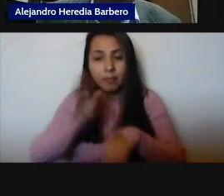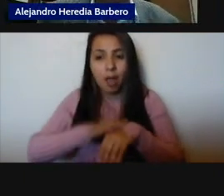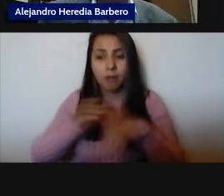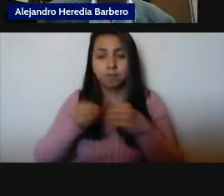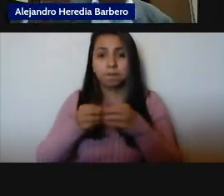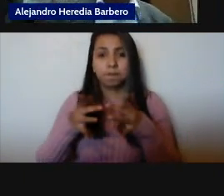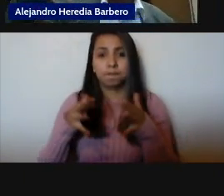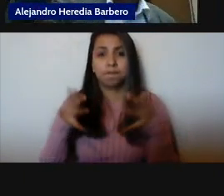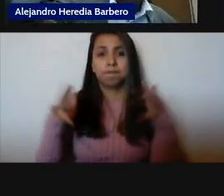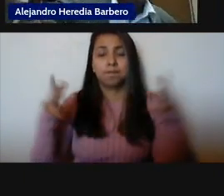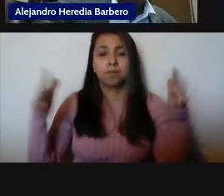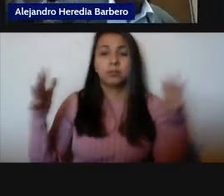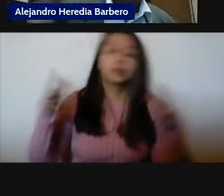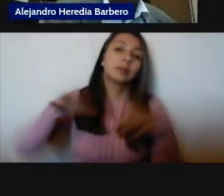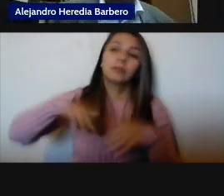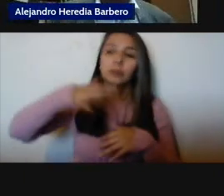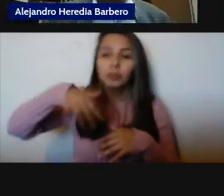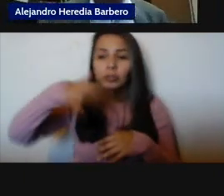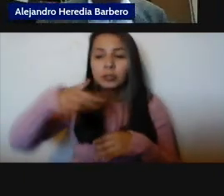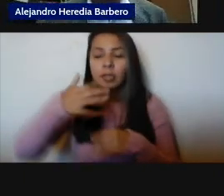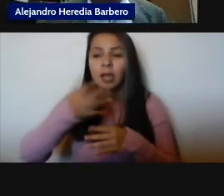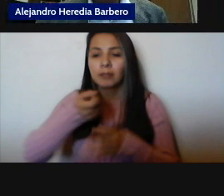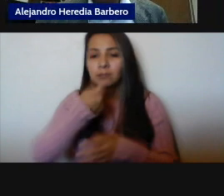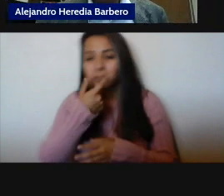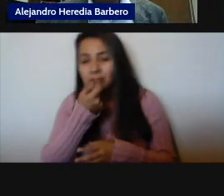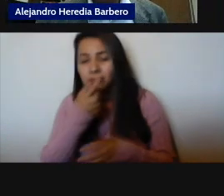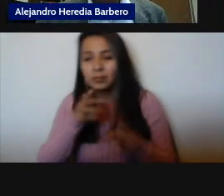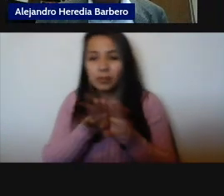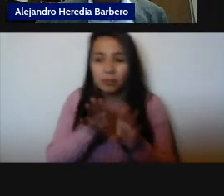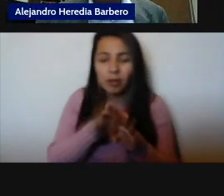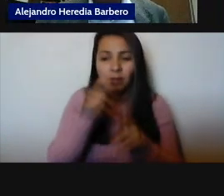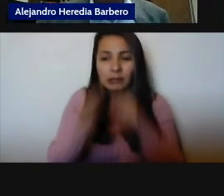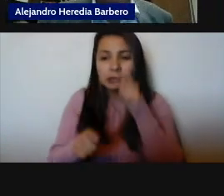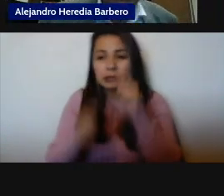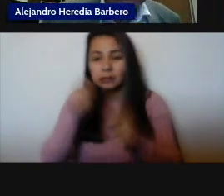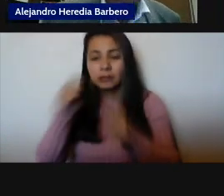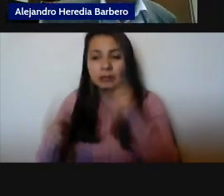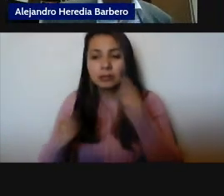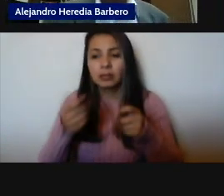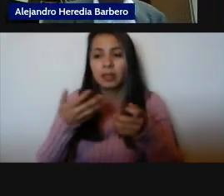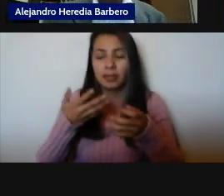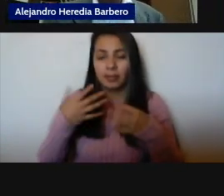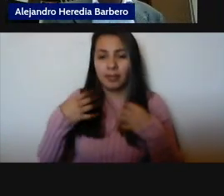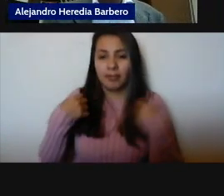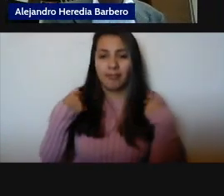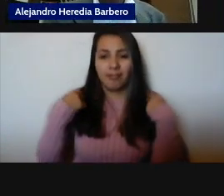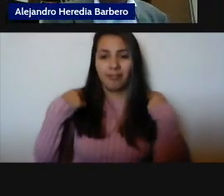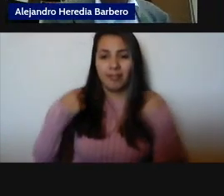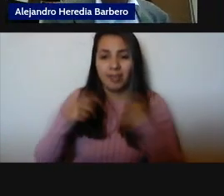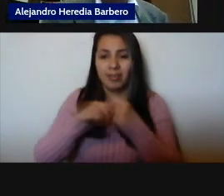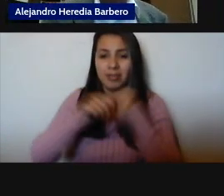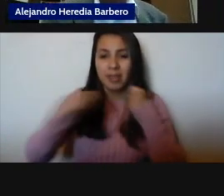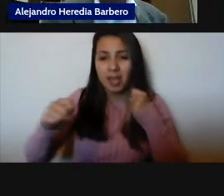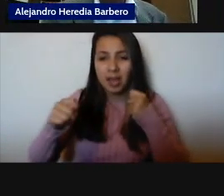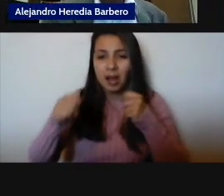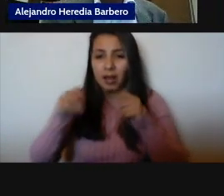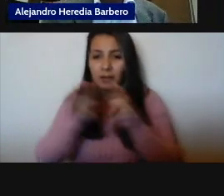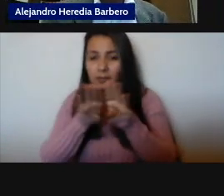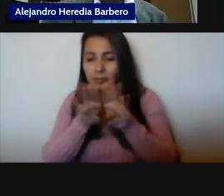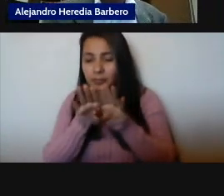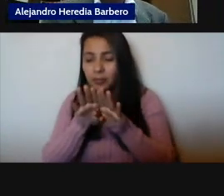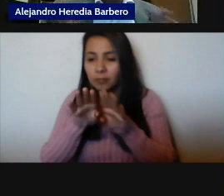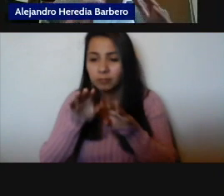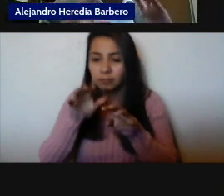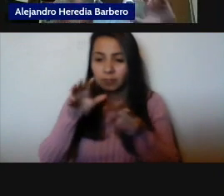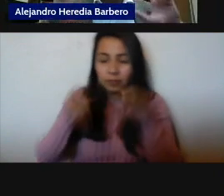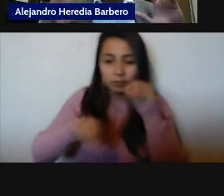se están buscando fármacos, se están buscando tintes distintos, fibras sintéticas para textiles, por ejemplo,